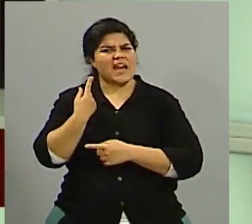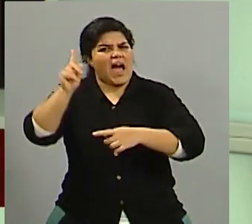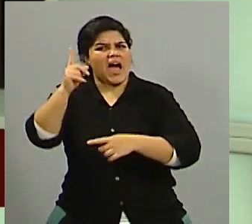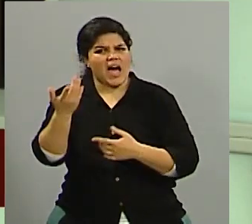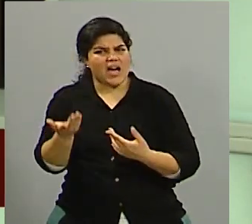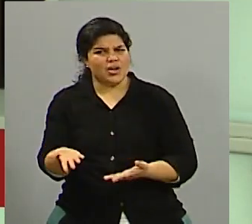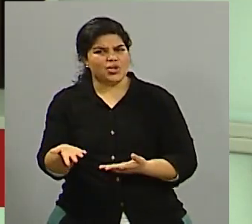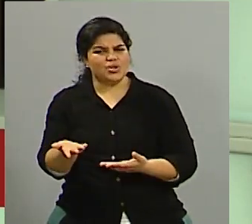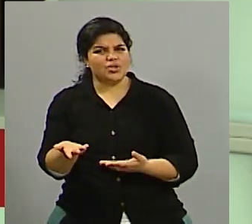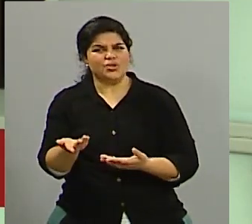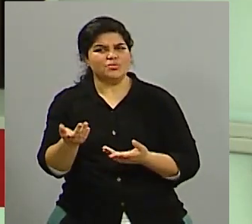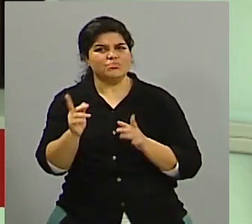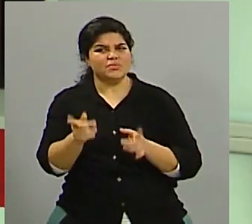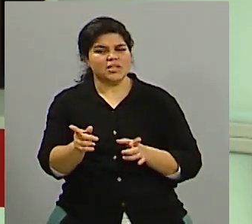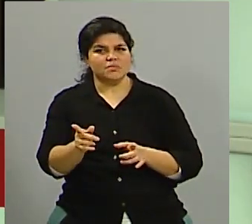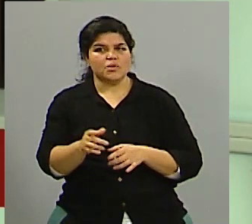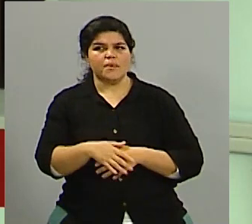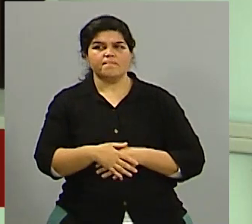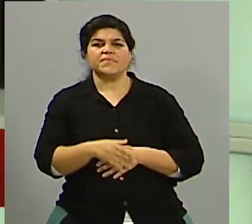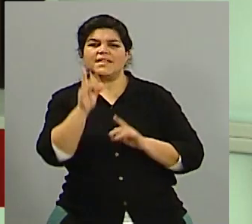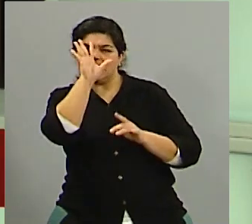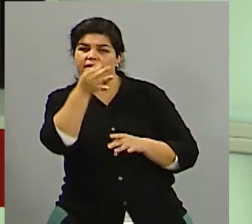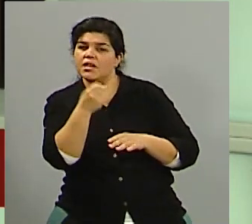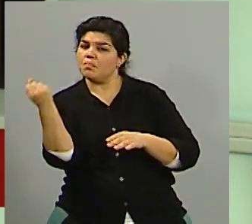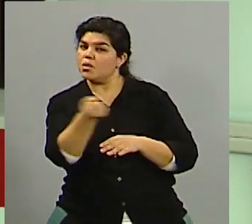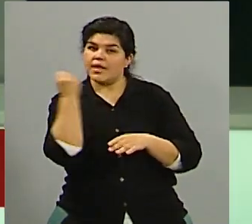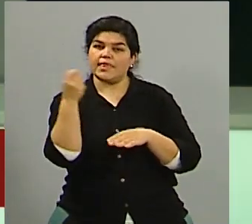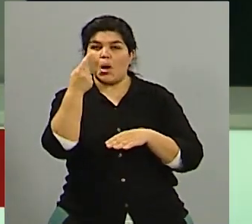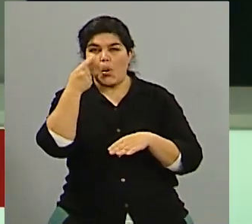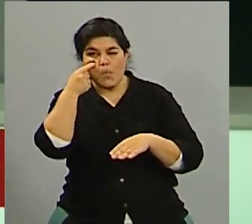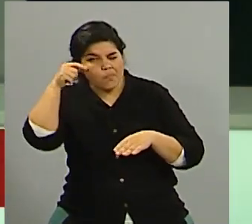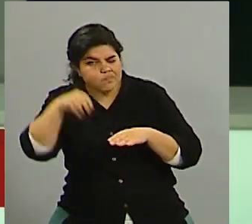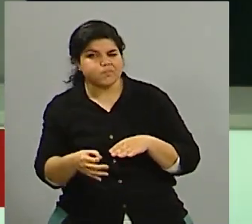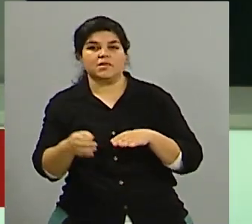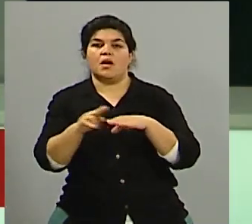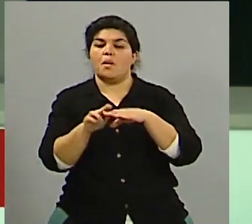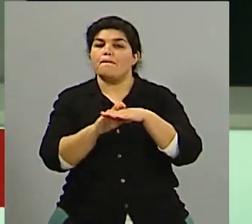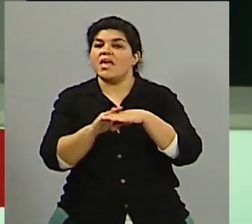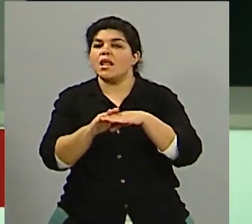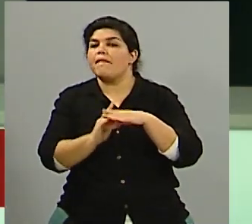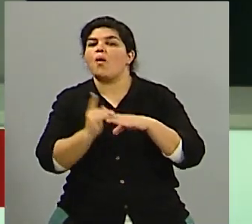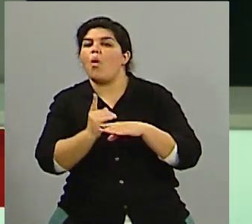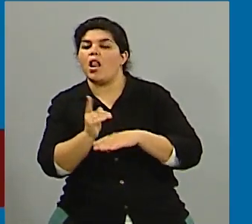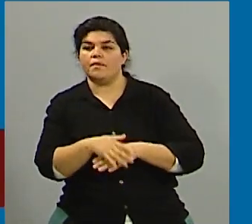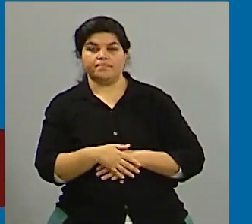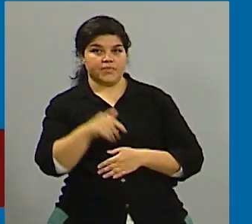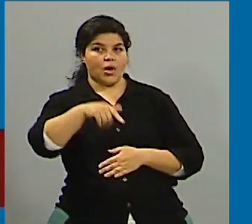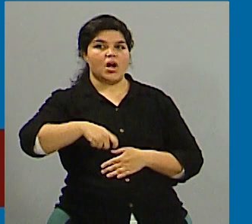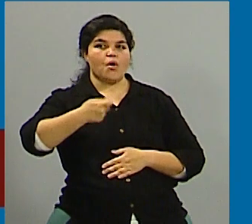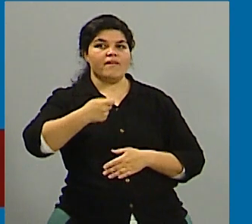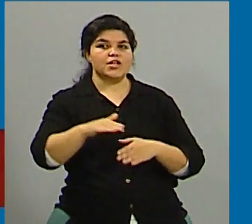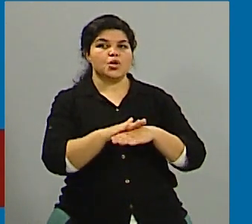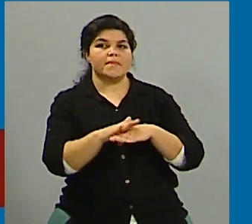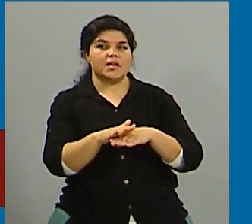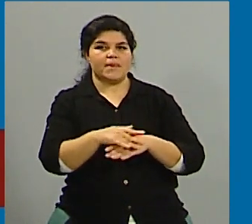base y la mínima sobre todo, para saber con qué se tienen que encontrar. Bien, sí, Claudia, nosotros tenemos hoy en día la jubilación mínima